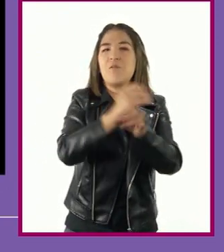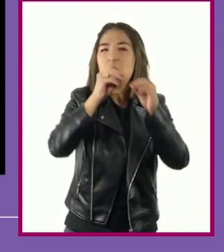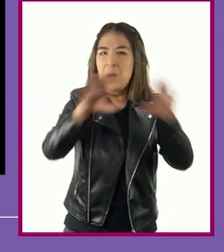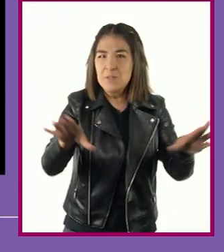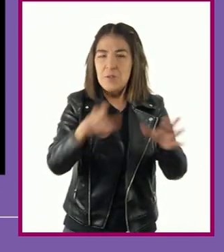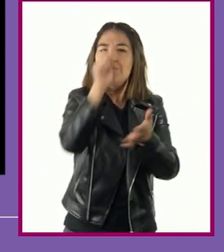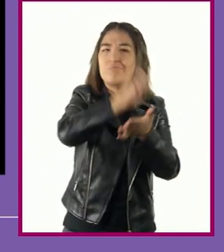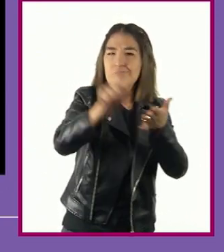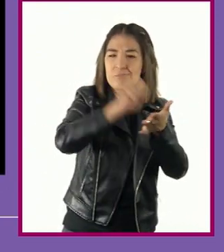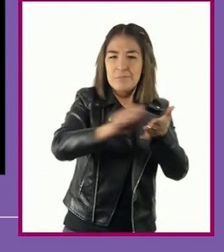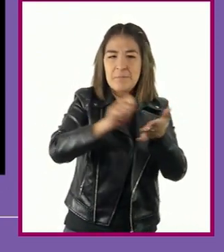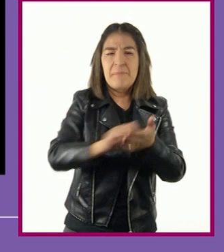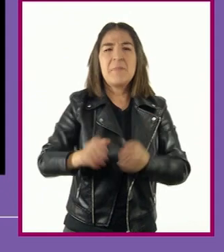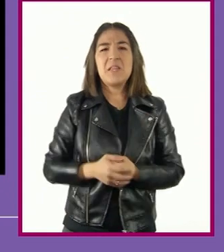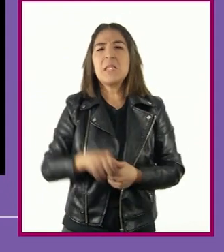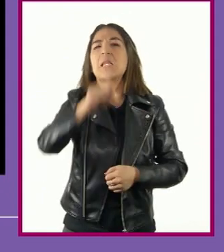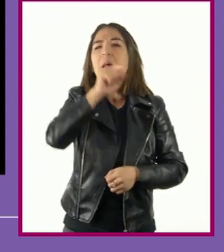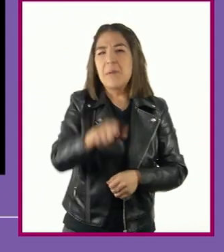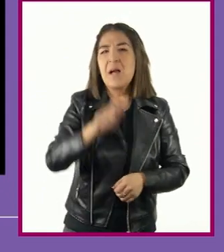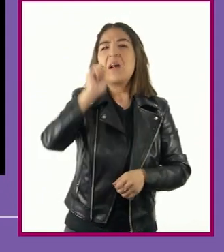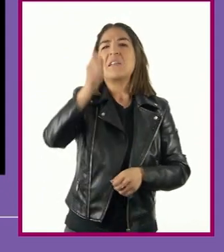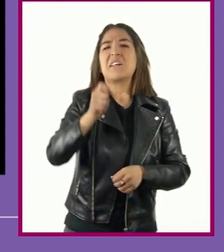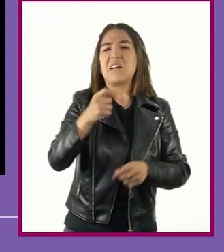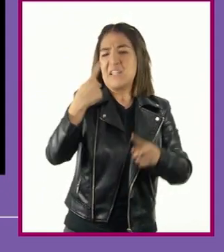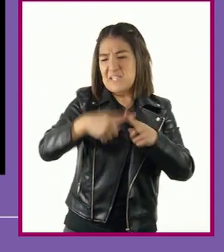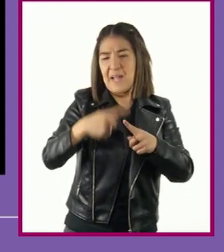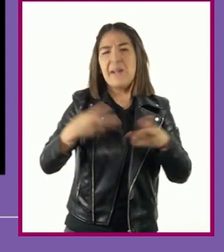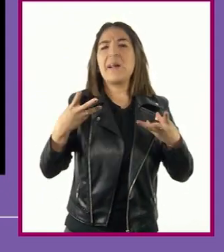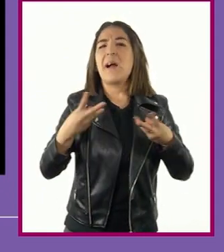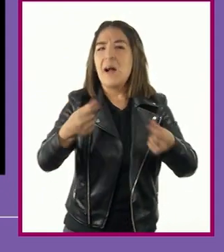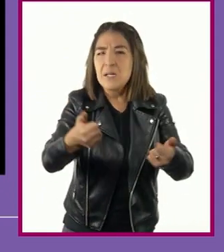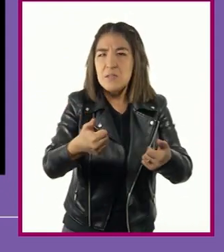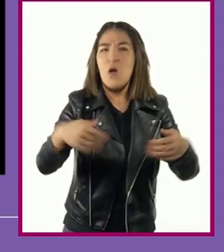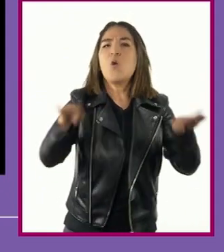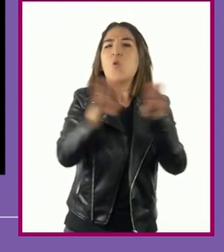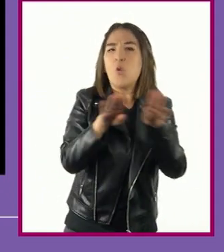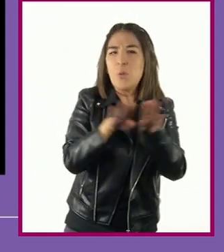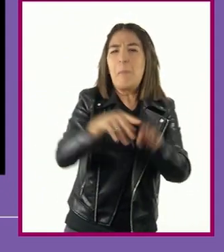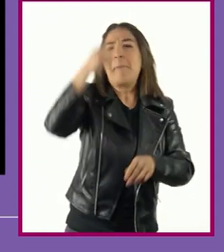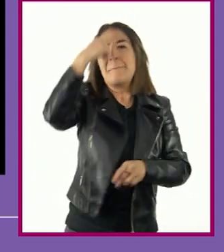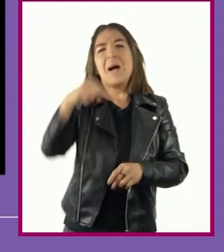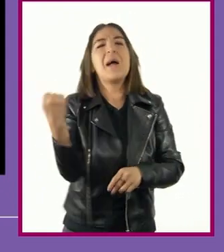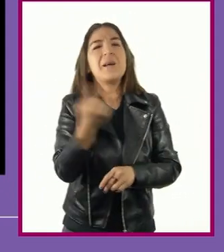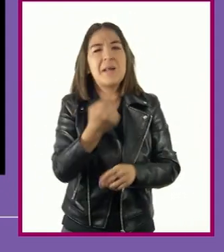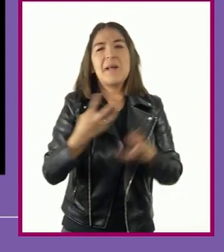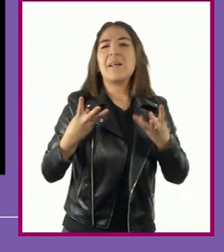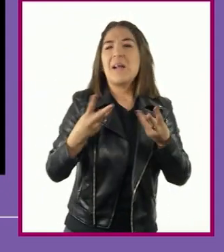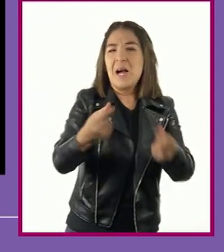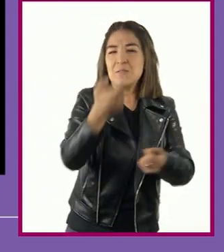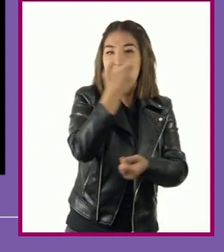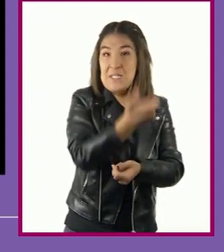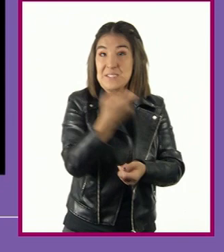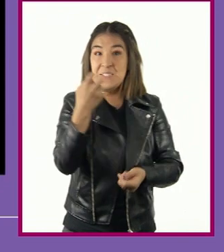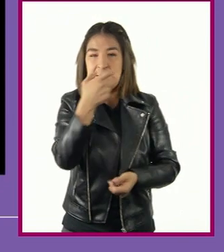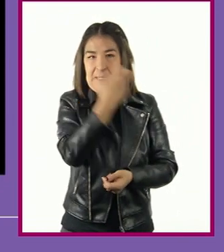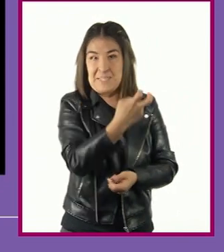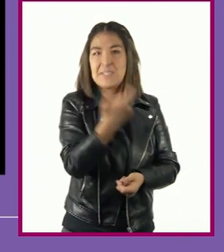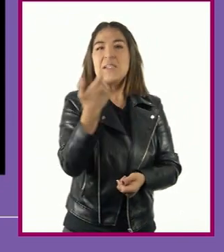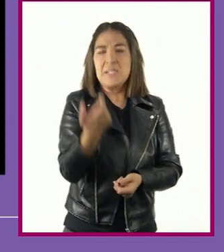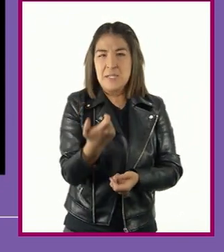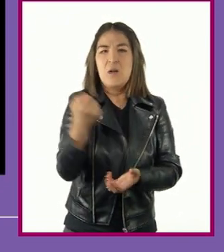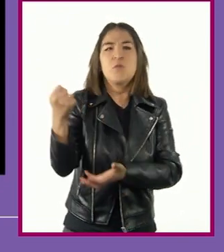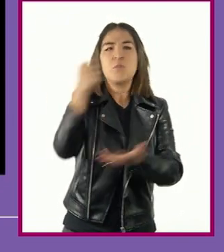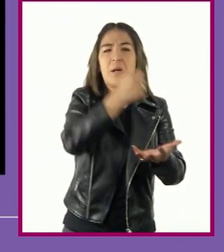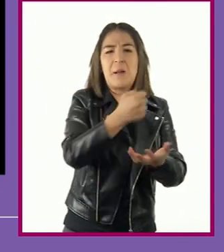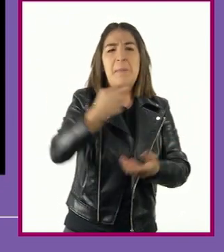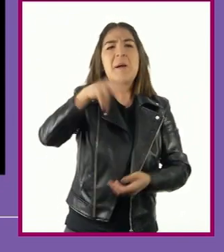en qué se gasta, cómo lo hacen y con qué fines lo hacen. Pero conviene saber quién